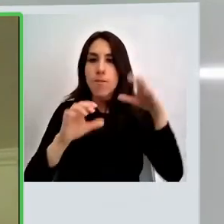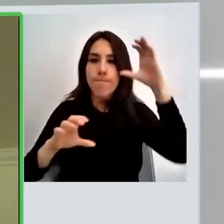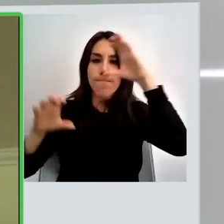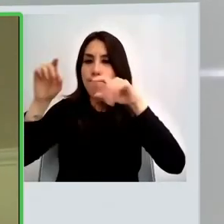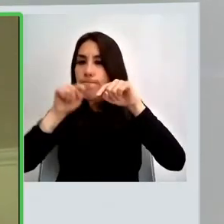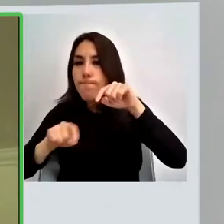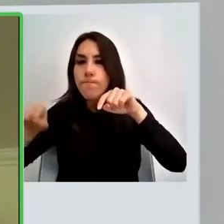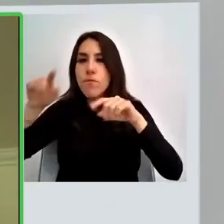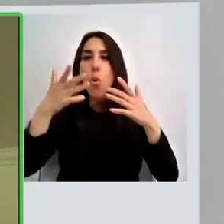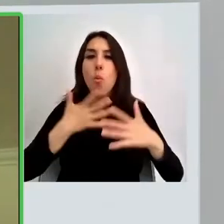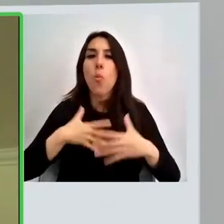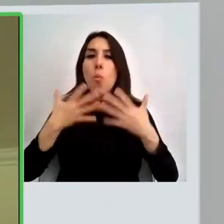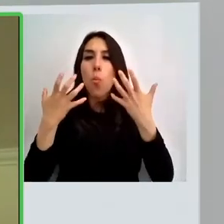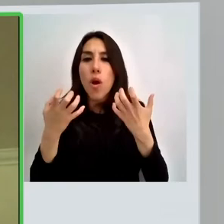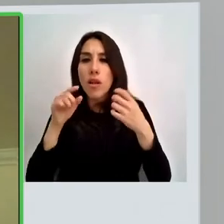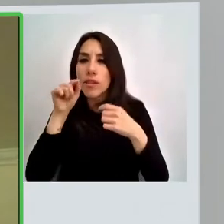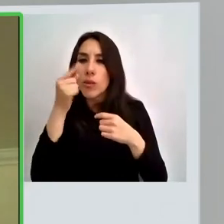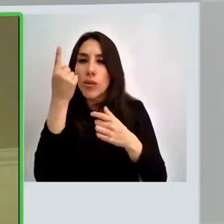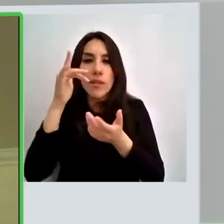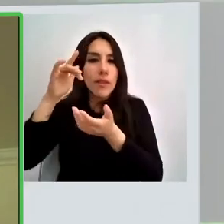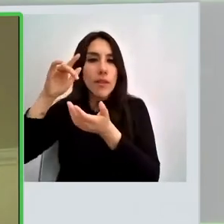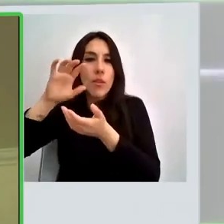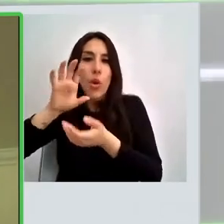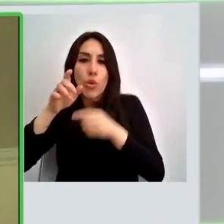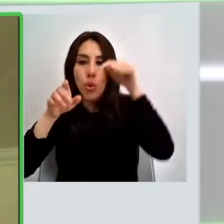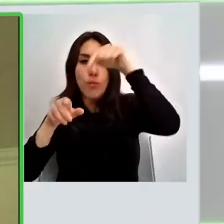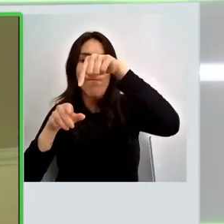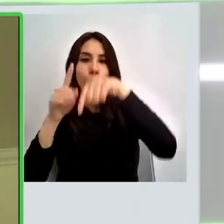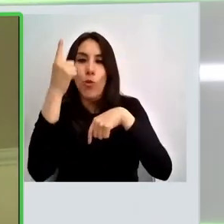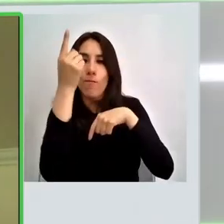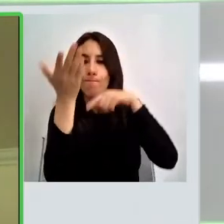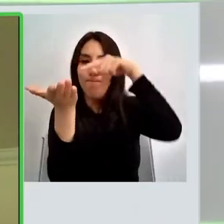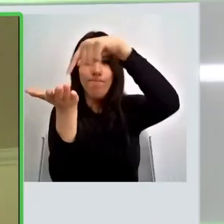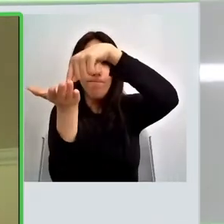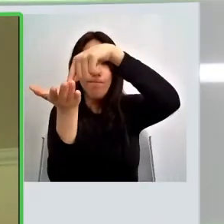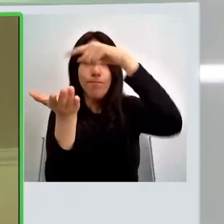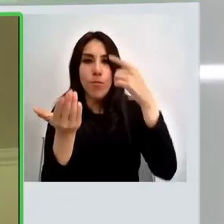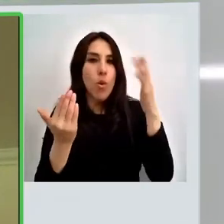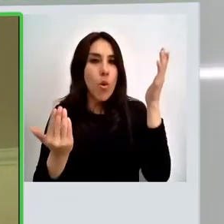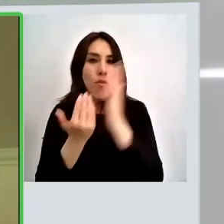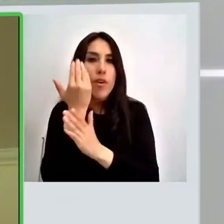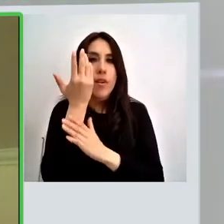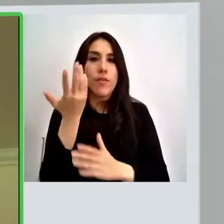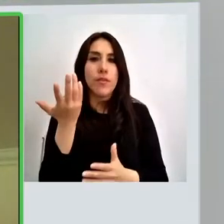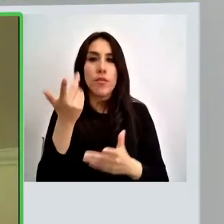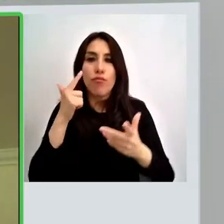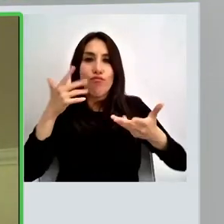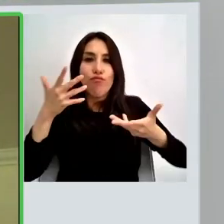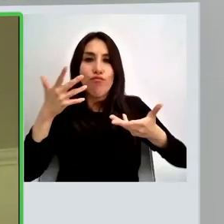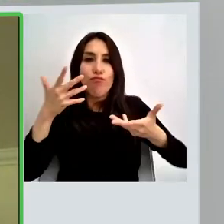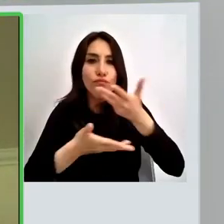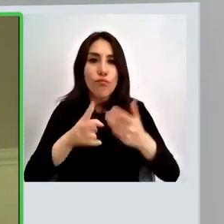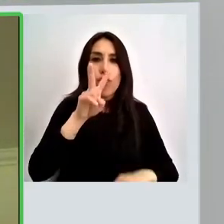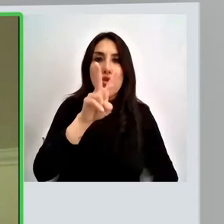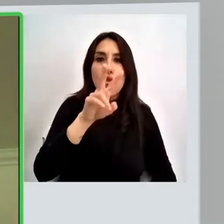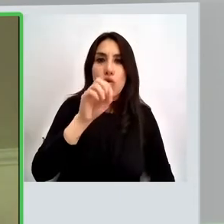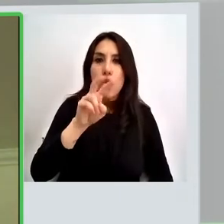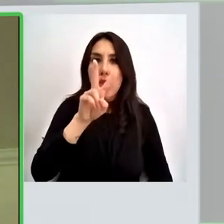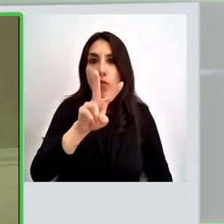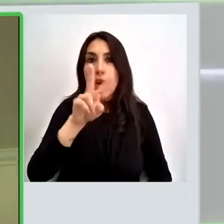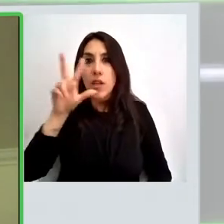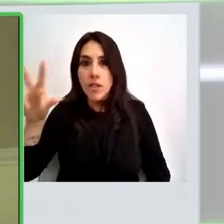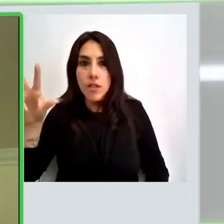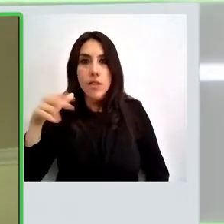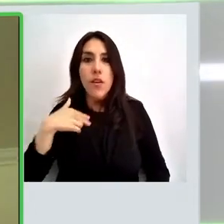esta nueva versión en el 2023 entonces como soy amigo de chile porque de hace tantos años